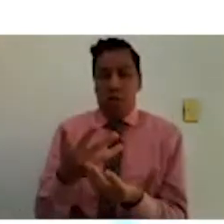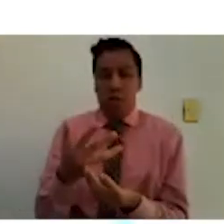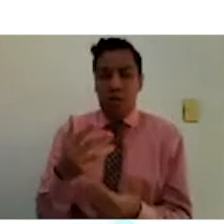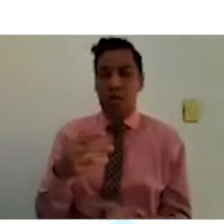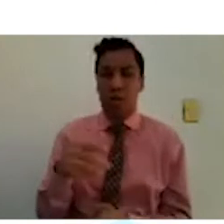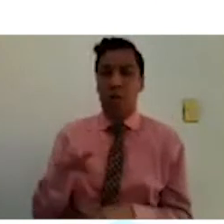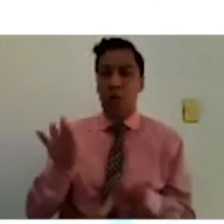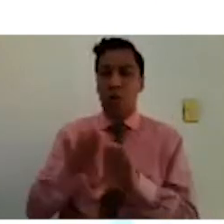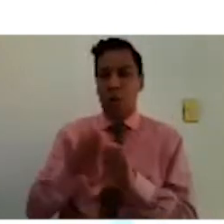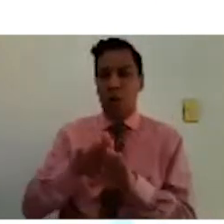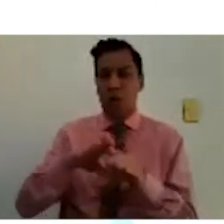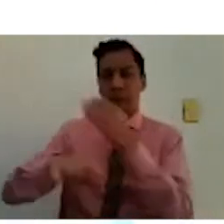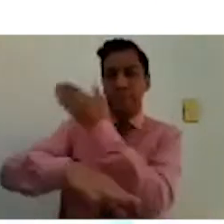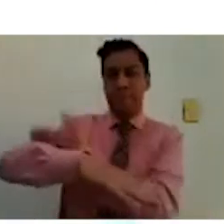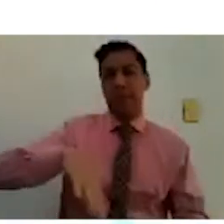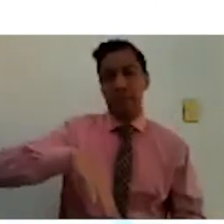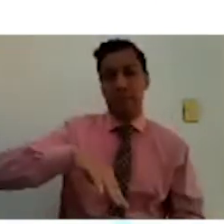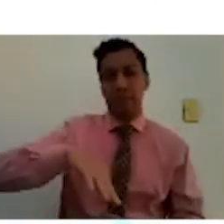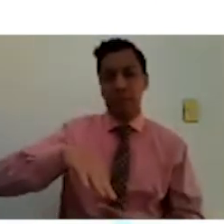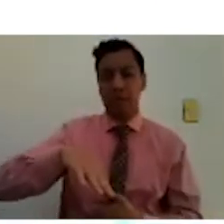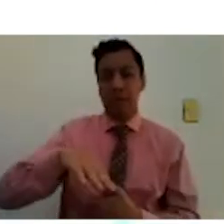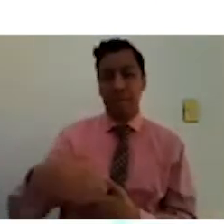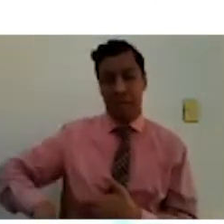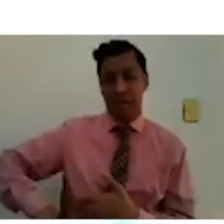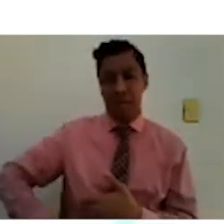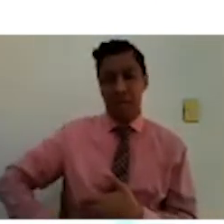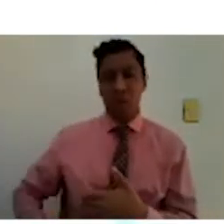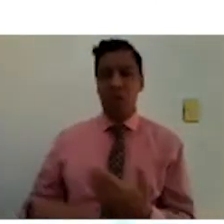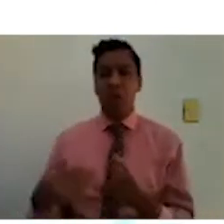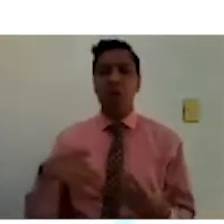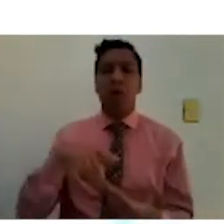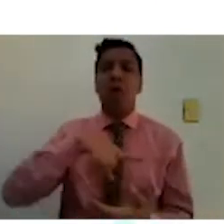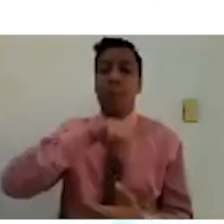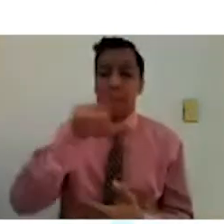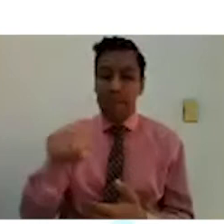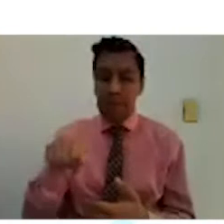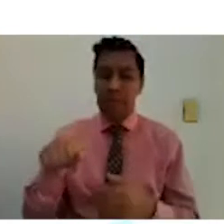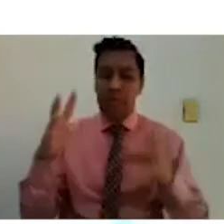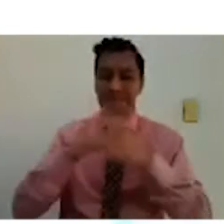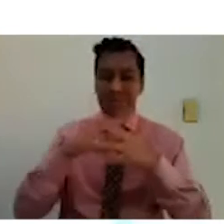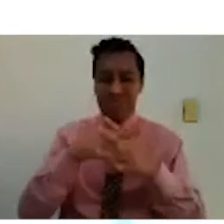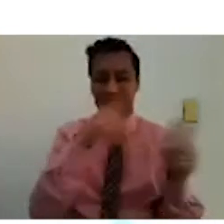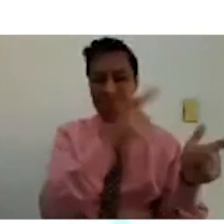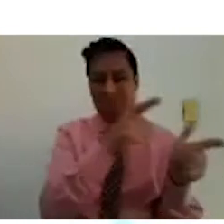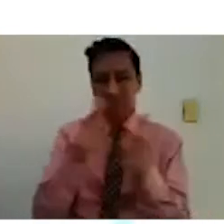como miembro de la Legión Extranjera. Pero él sí pudo ver después esta película donde había salido.